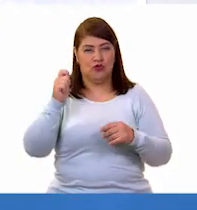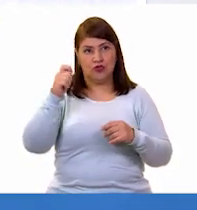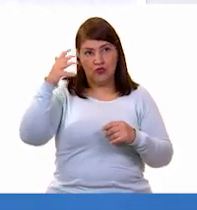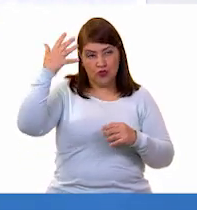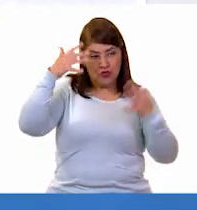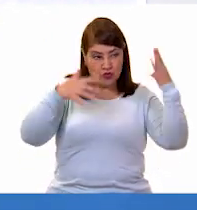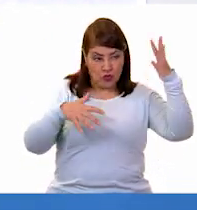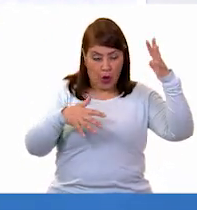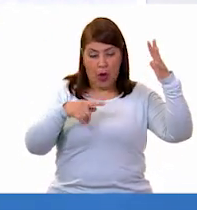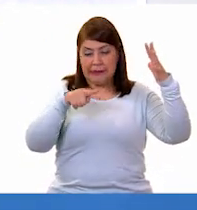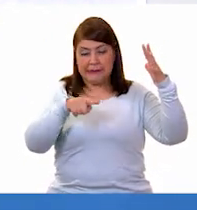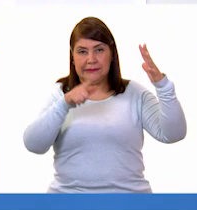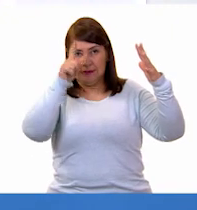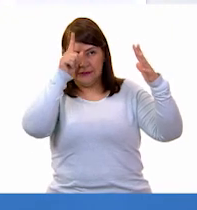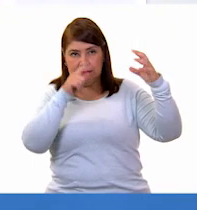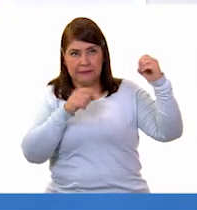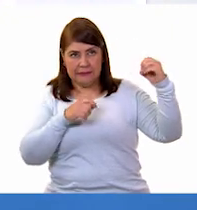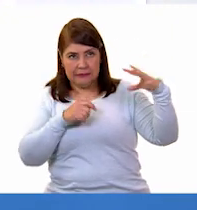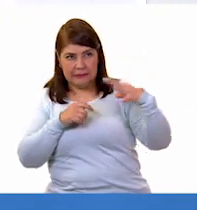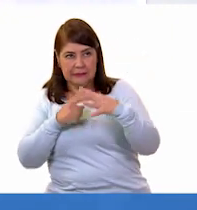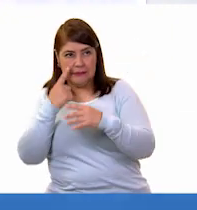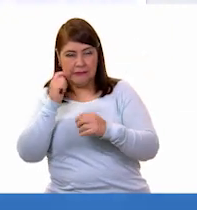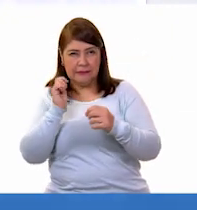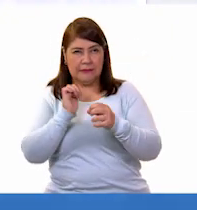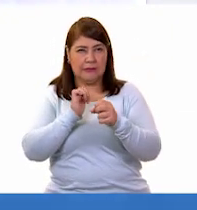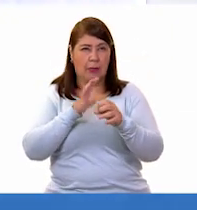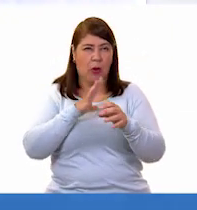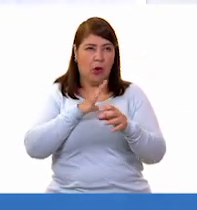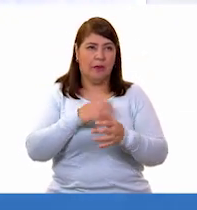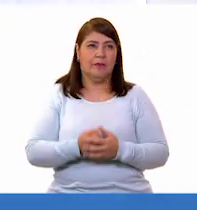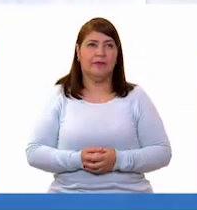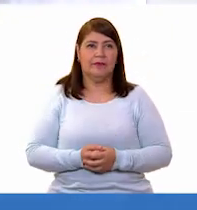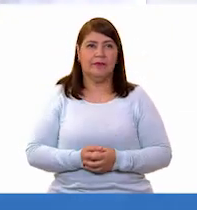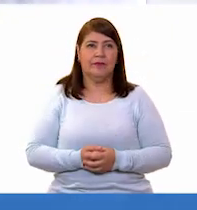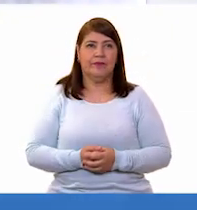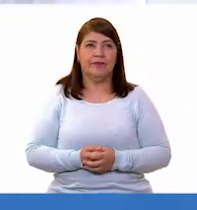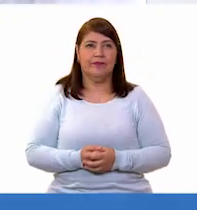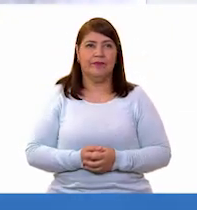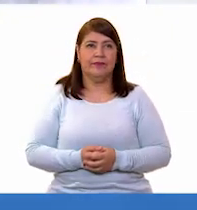Perfecto. Y lo vamos a poner aquí.